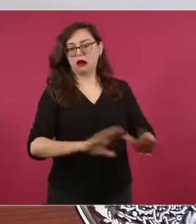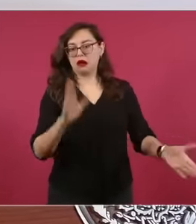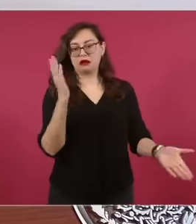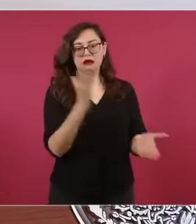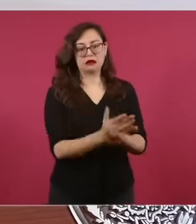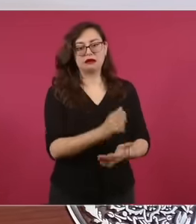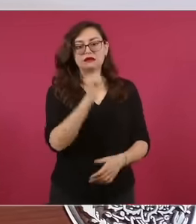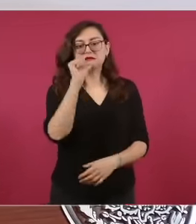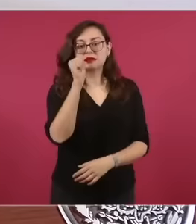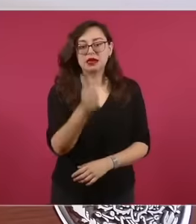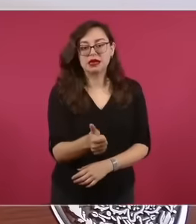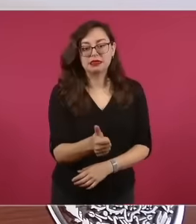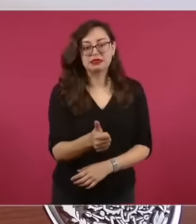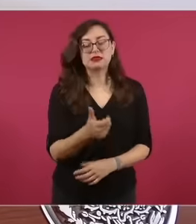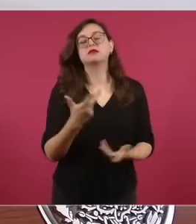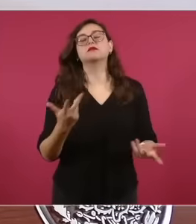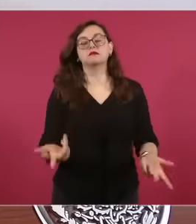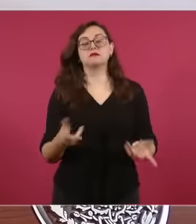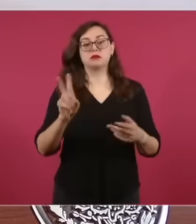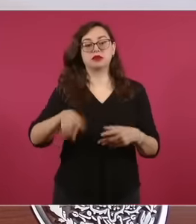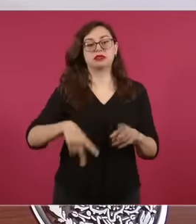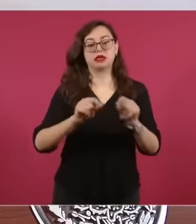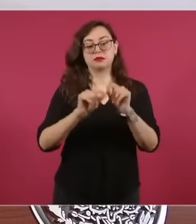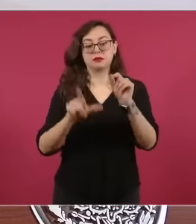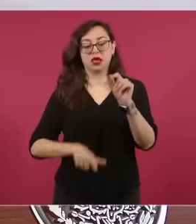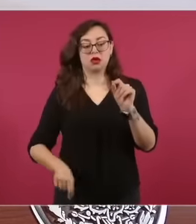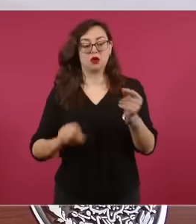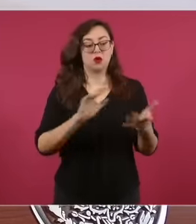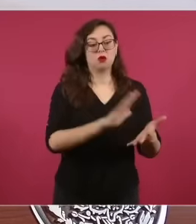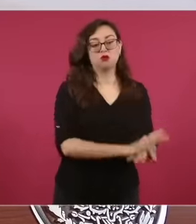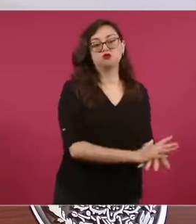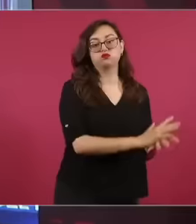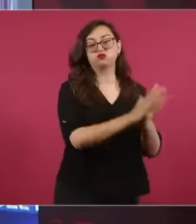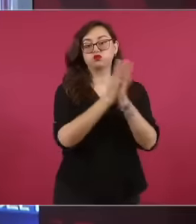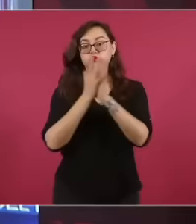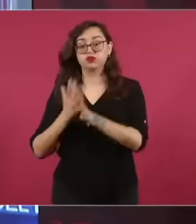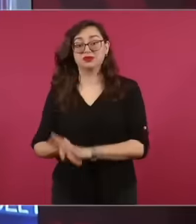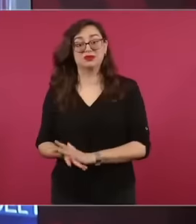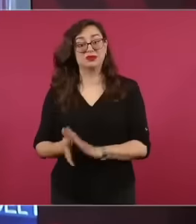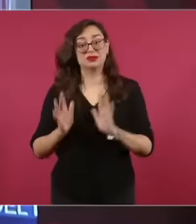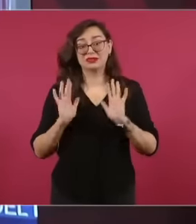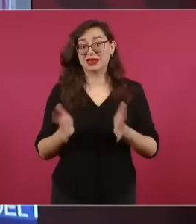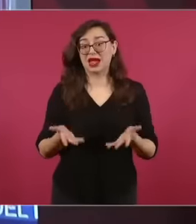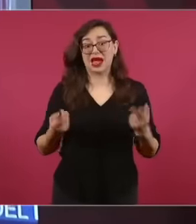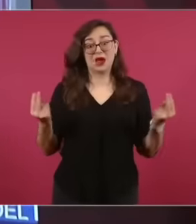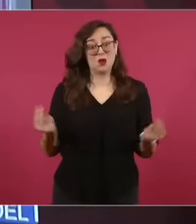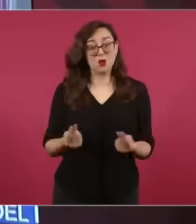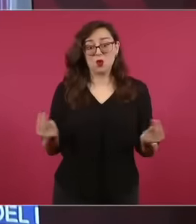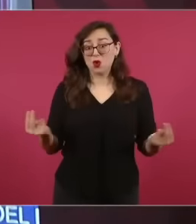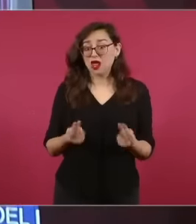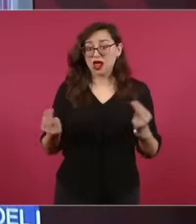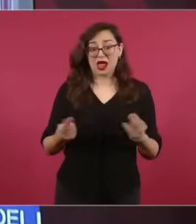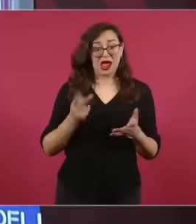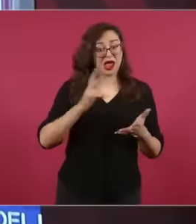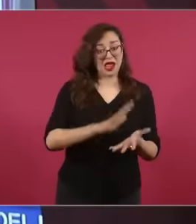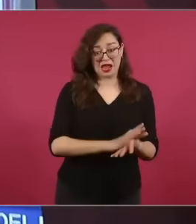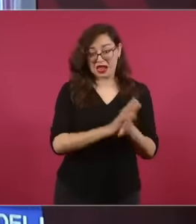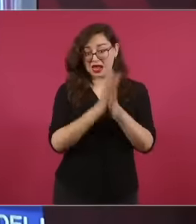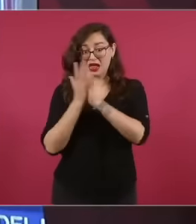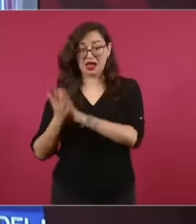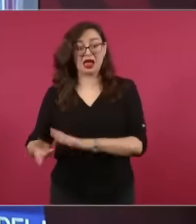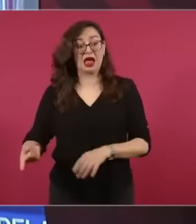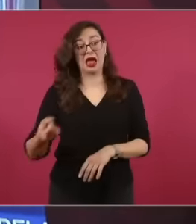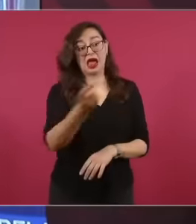proceso de transformación en el país que urgía, porque estaban destruyendo a